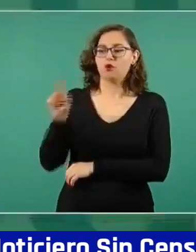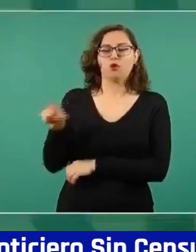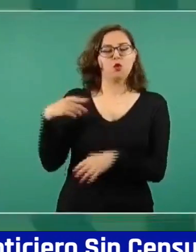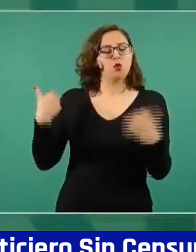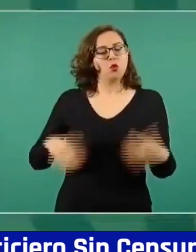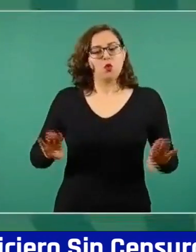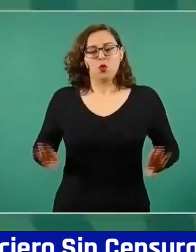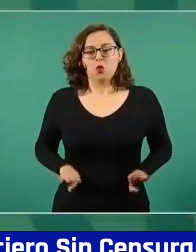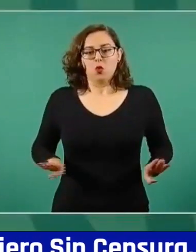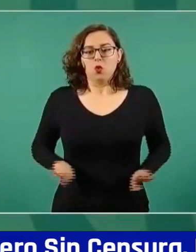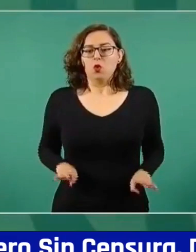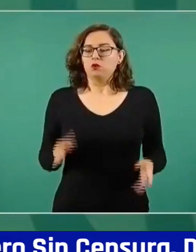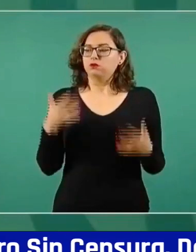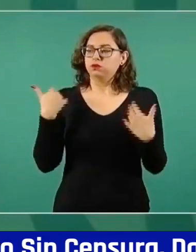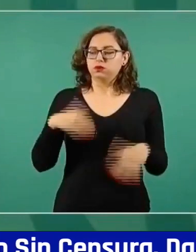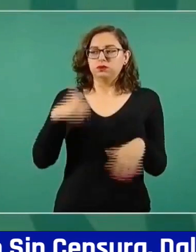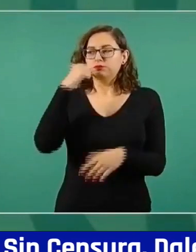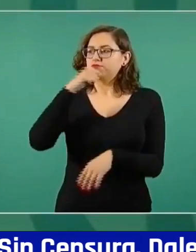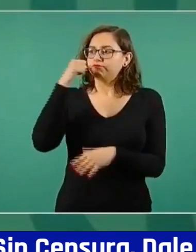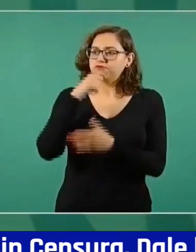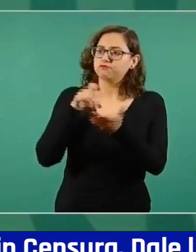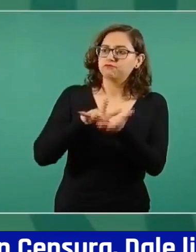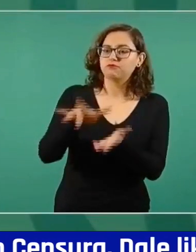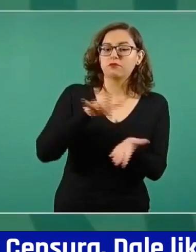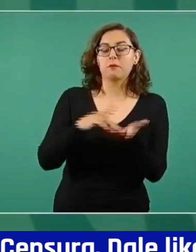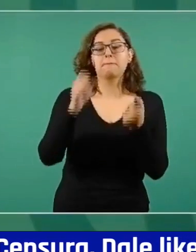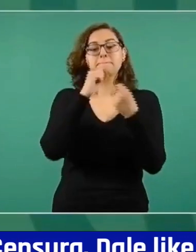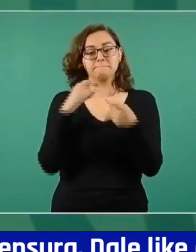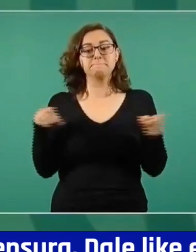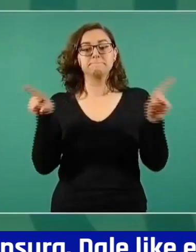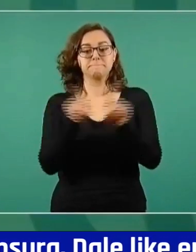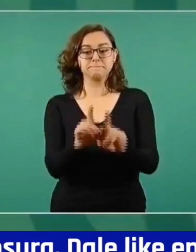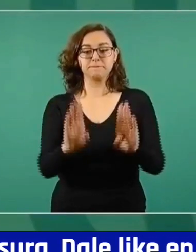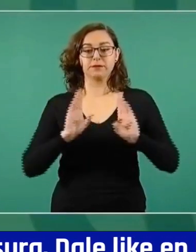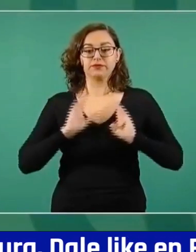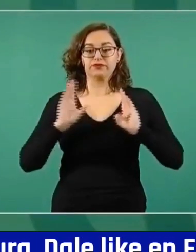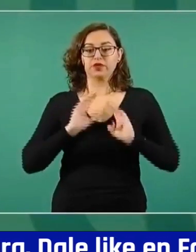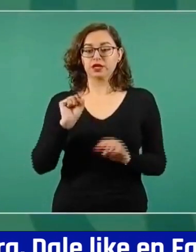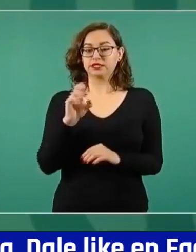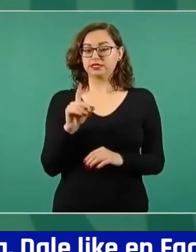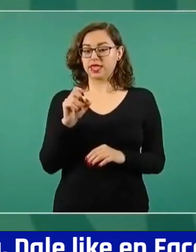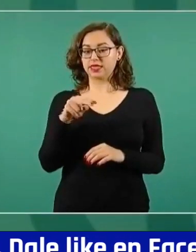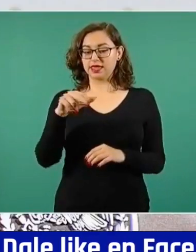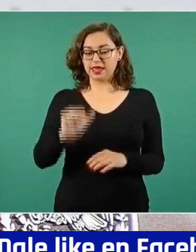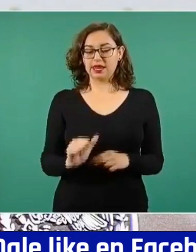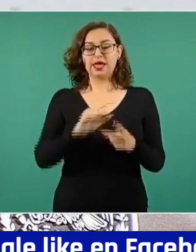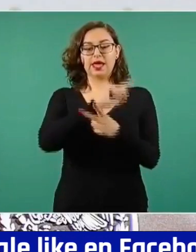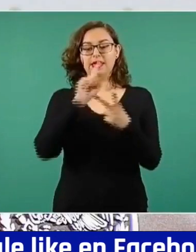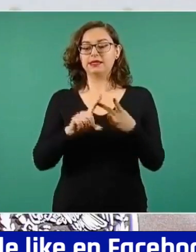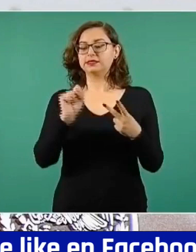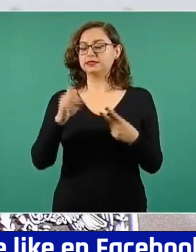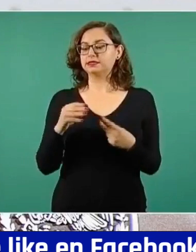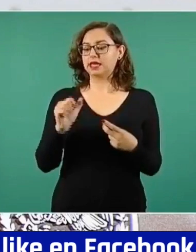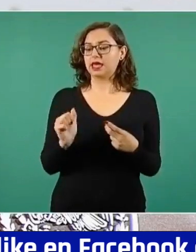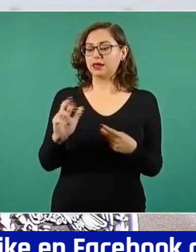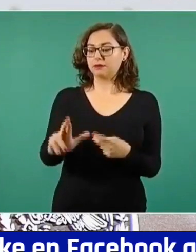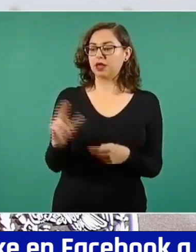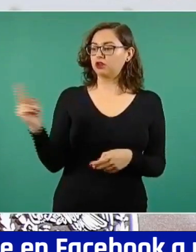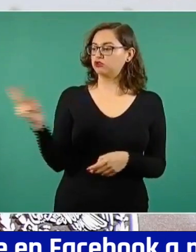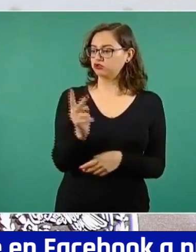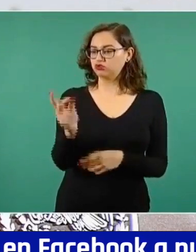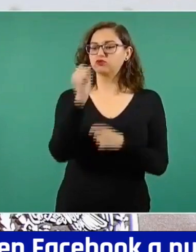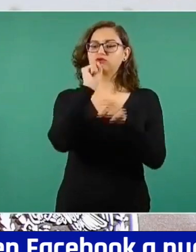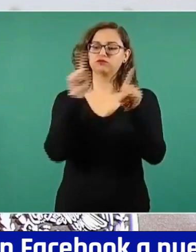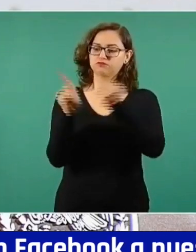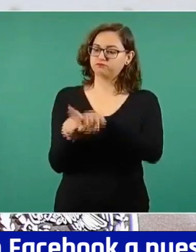la Secretaría de la Defensa Nacional, a cargo del general secretario Luis Crescencio Sandoval, y de la Marina Armada de México, a cargo del almirante José